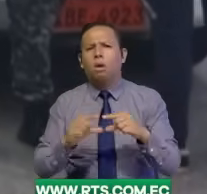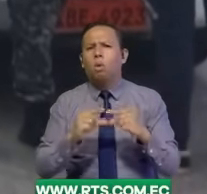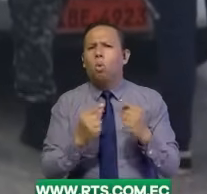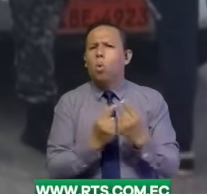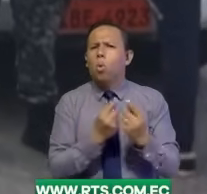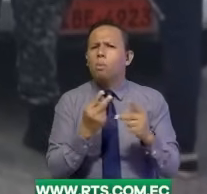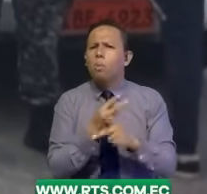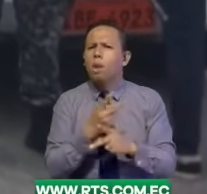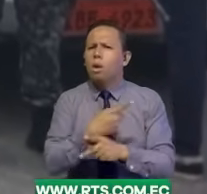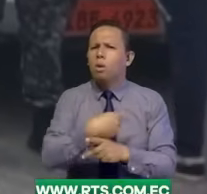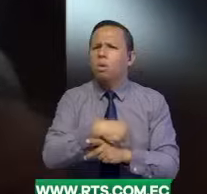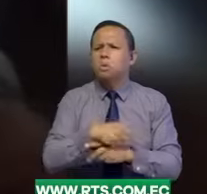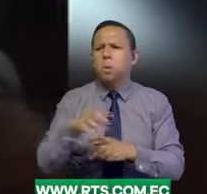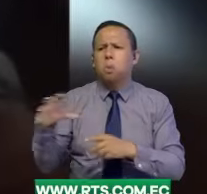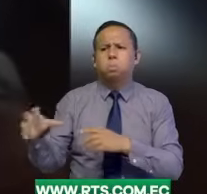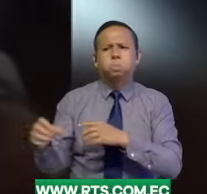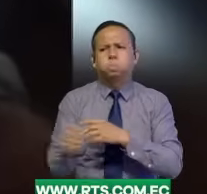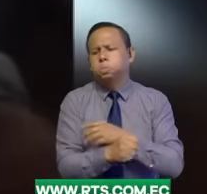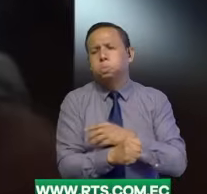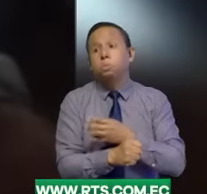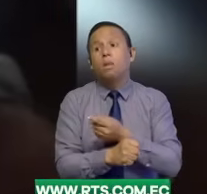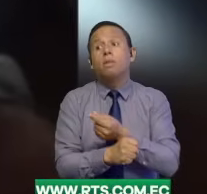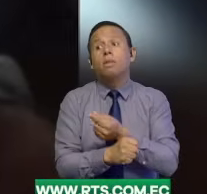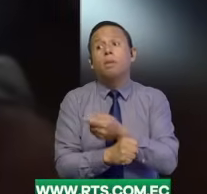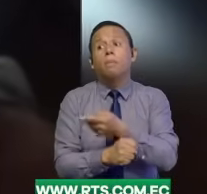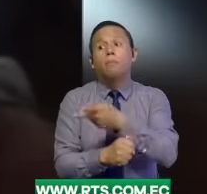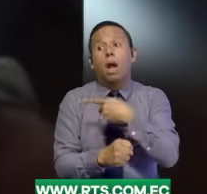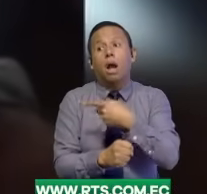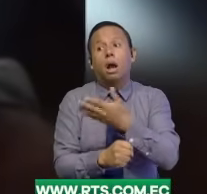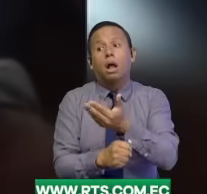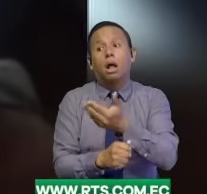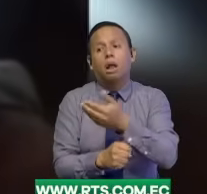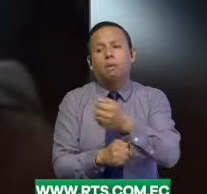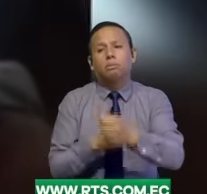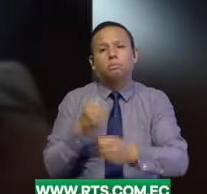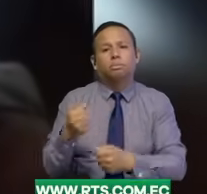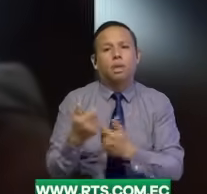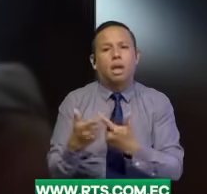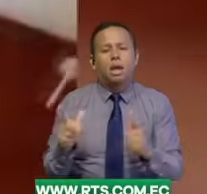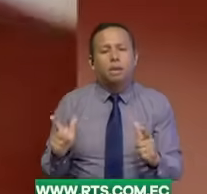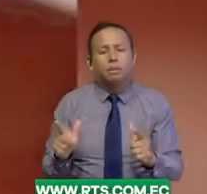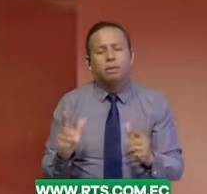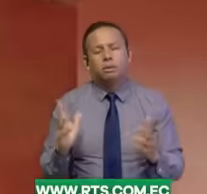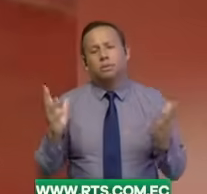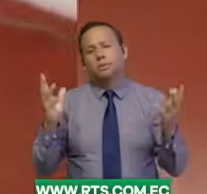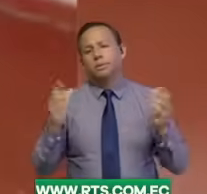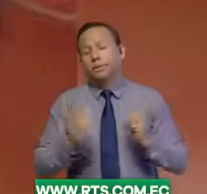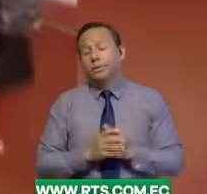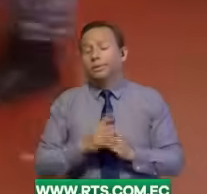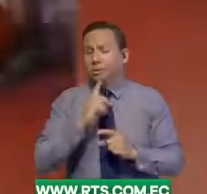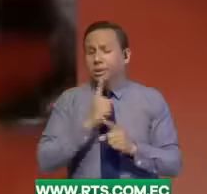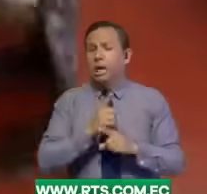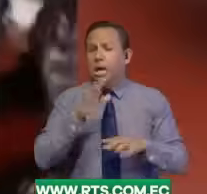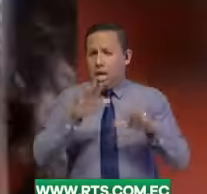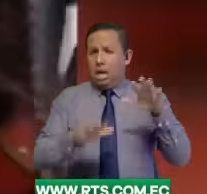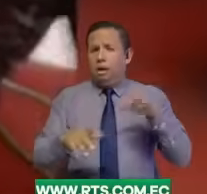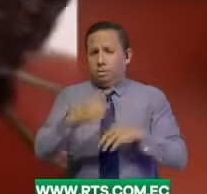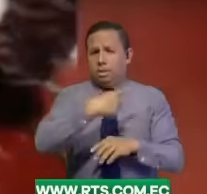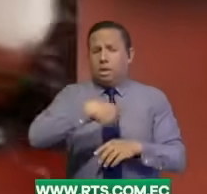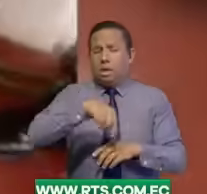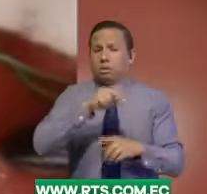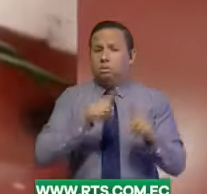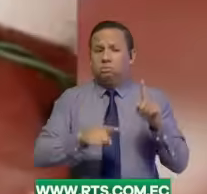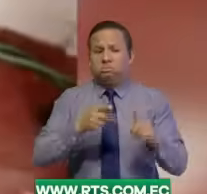que piden miles de dólares por el rescate de las víctimas. En muchos de los casos, estos hechos terminan en